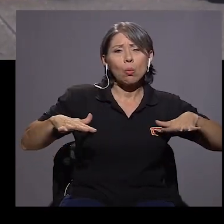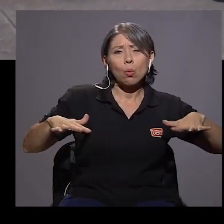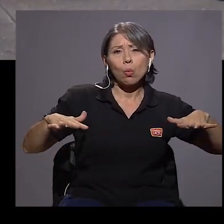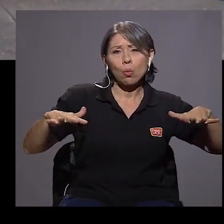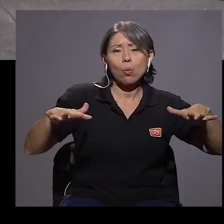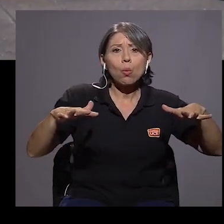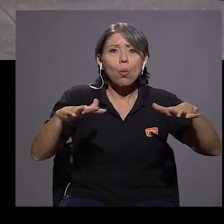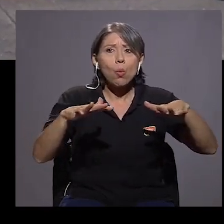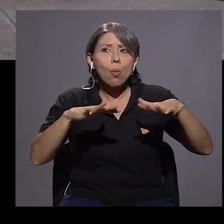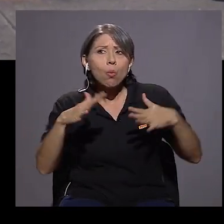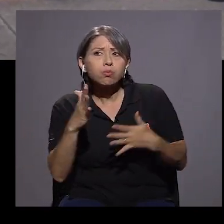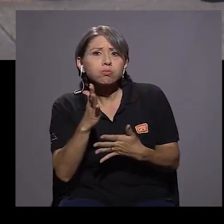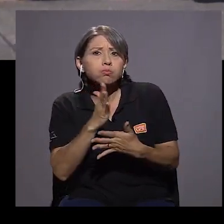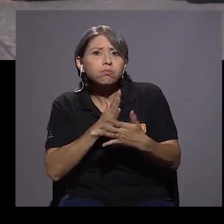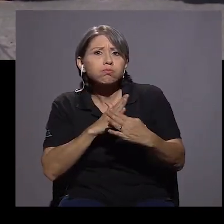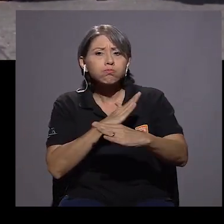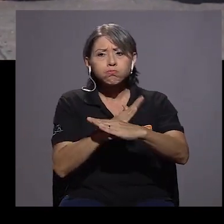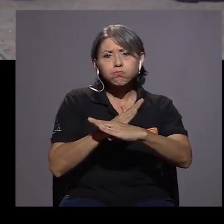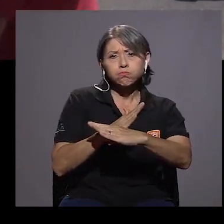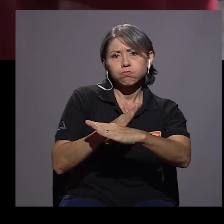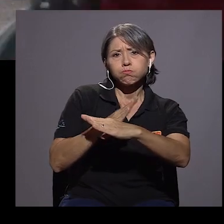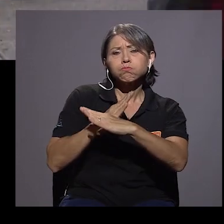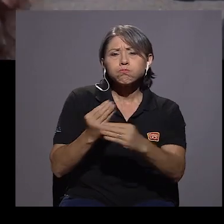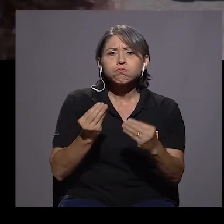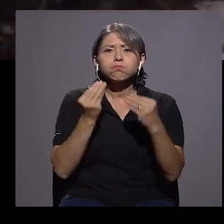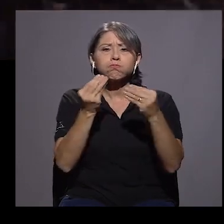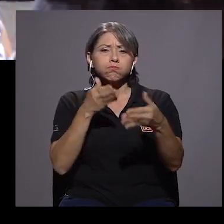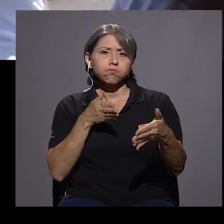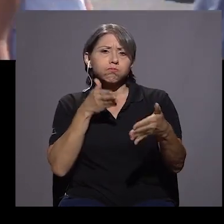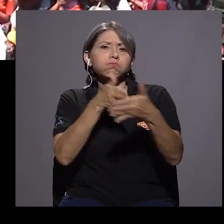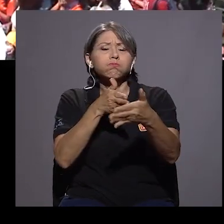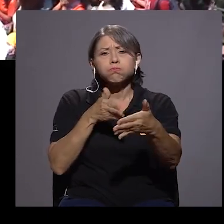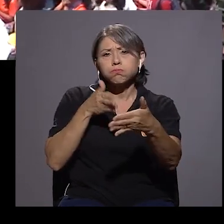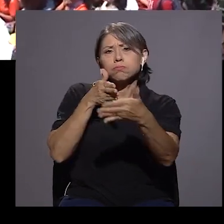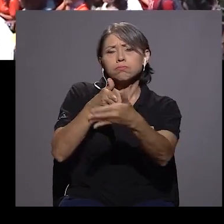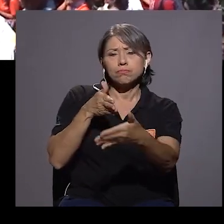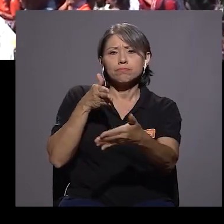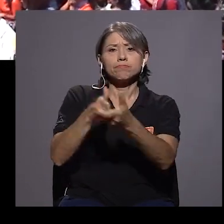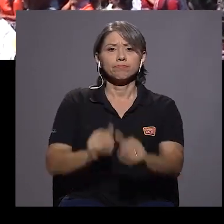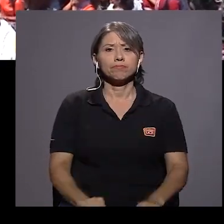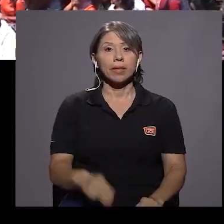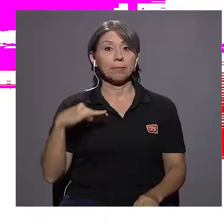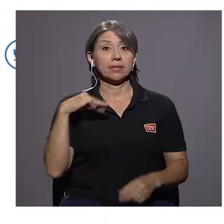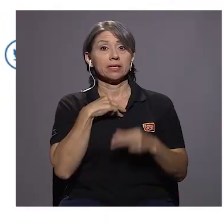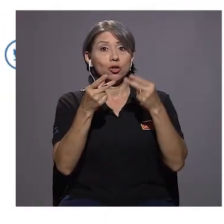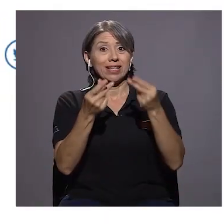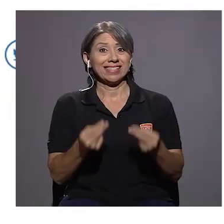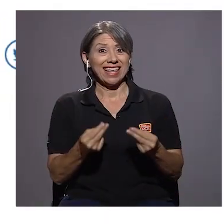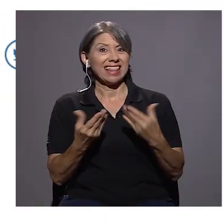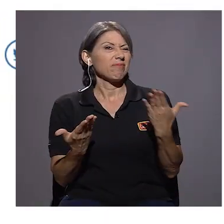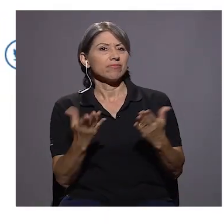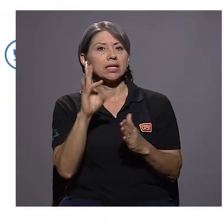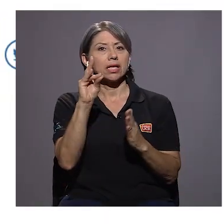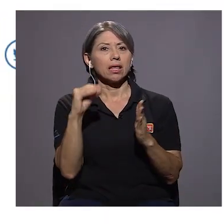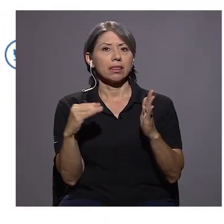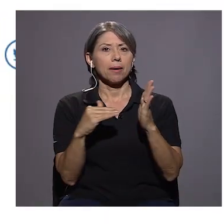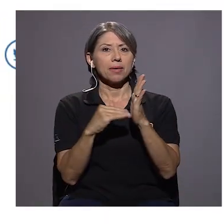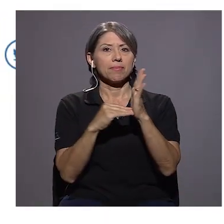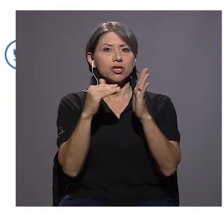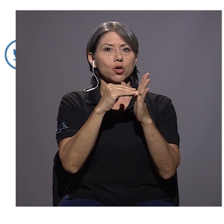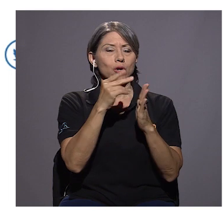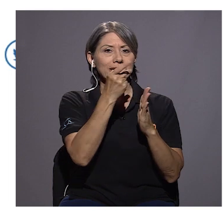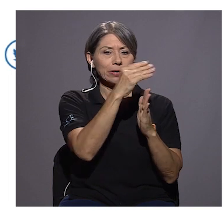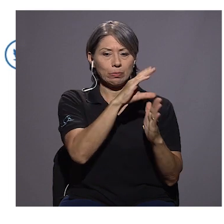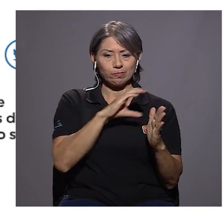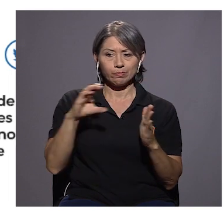densa membrana que la protege de tanta amenaza. El Ministerio de Hacienda redirecciona